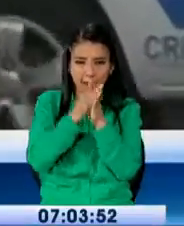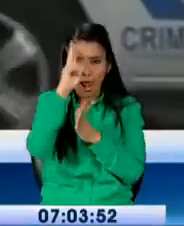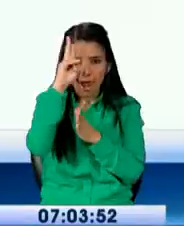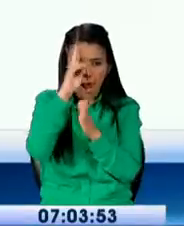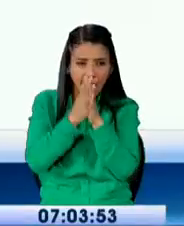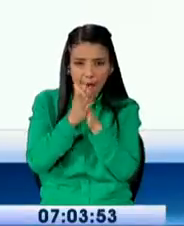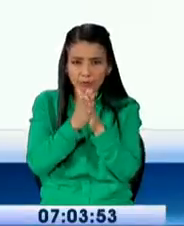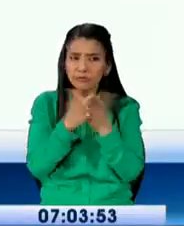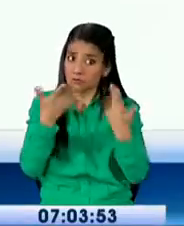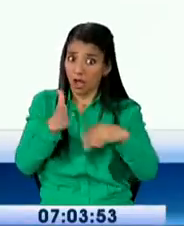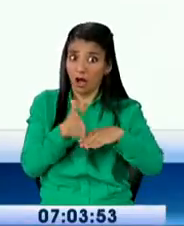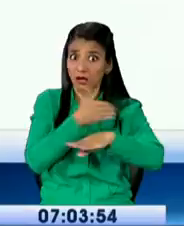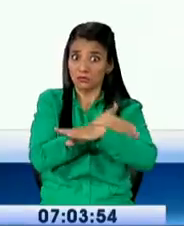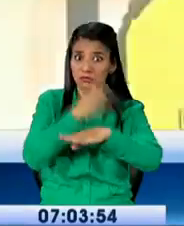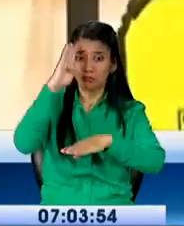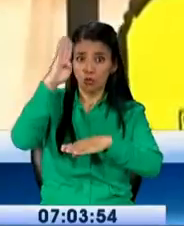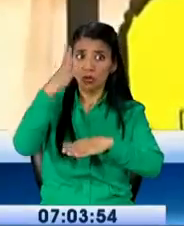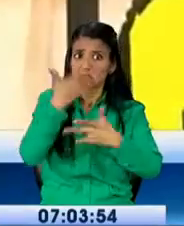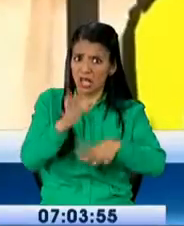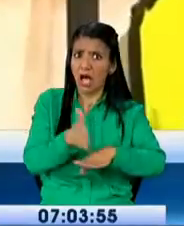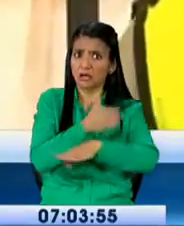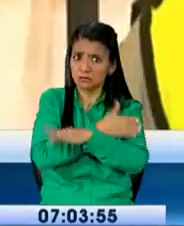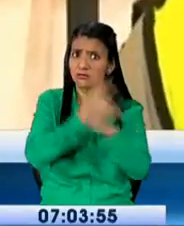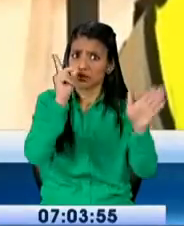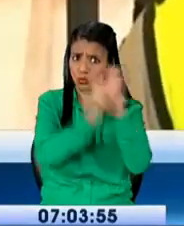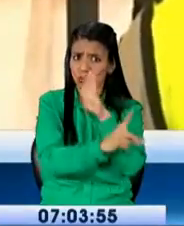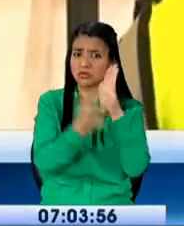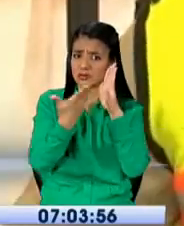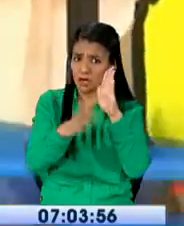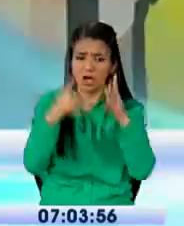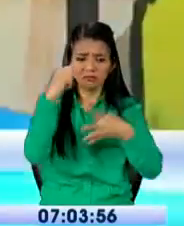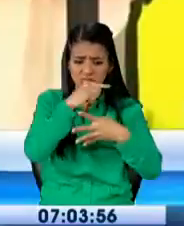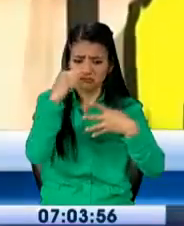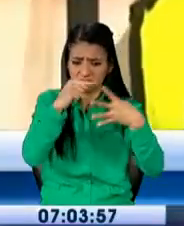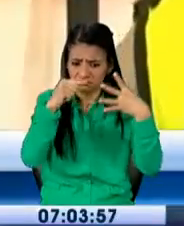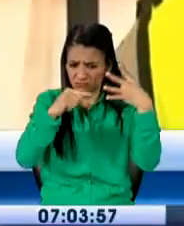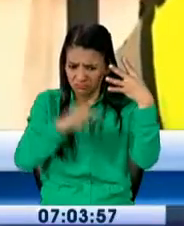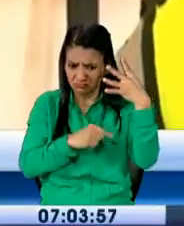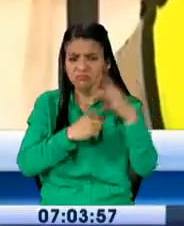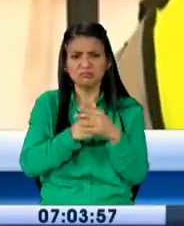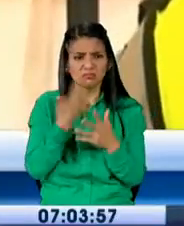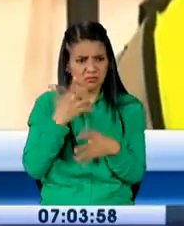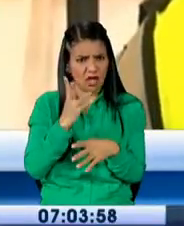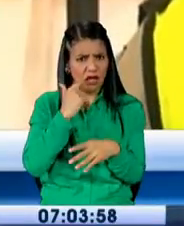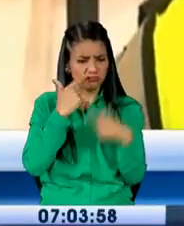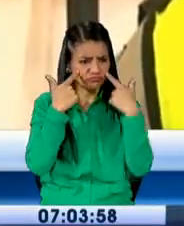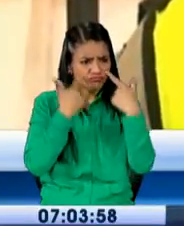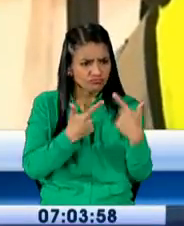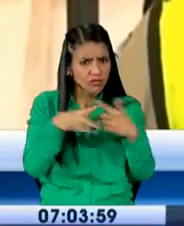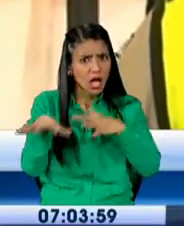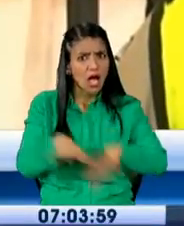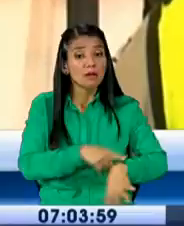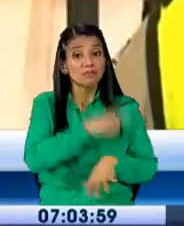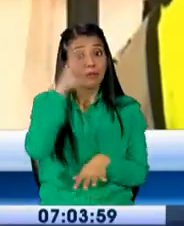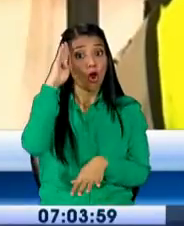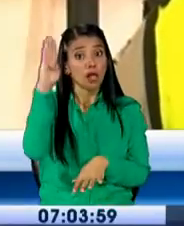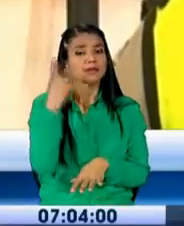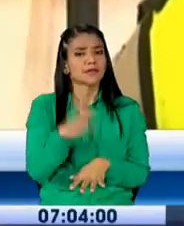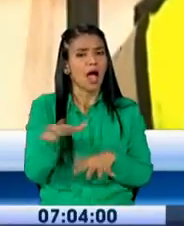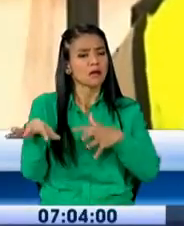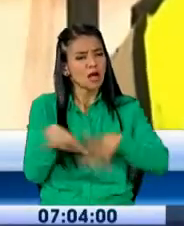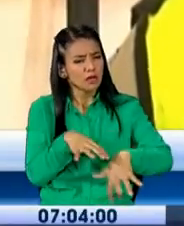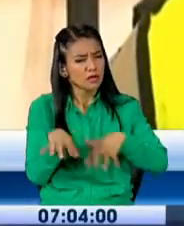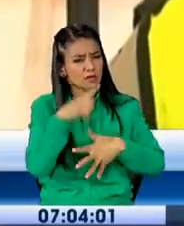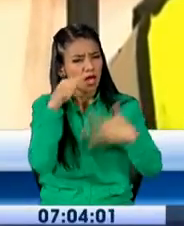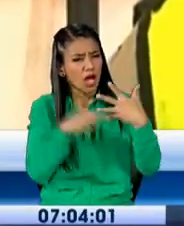ya pesaban denuncias verbales previas. Nosotros ya veníamos siguiendo las actividades ilícitas que realizaba este miembro